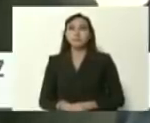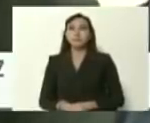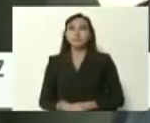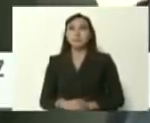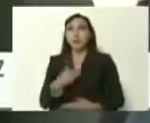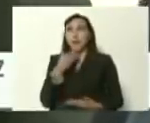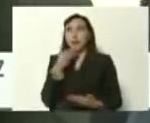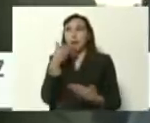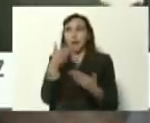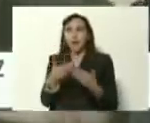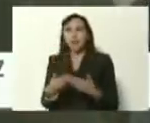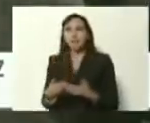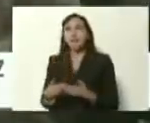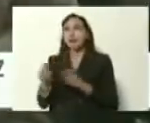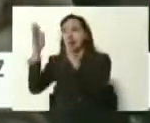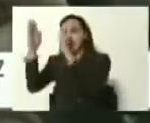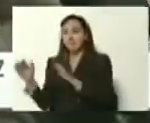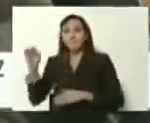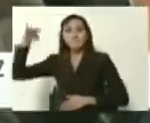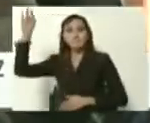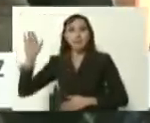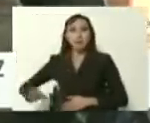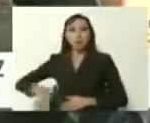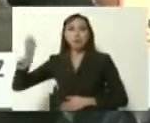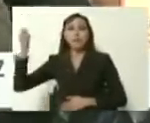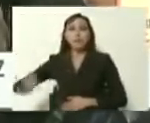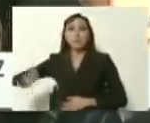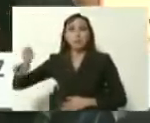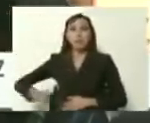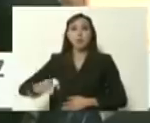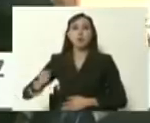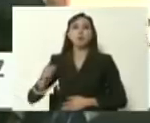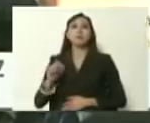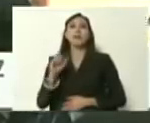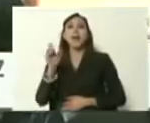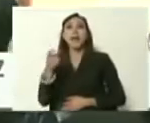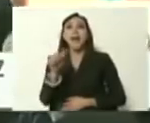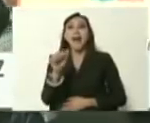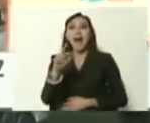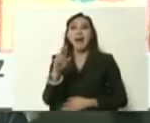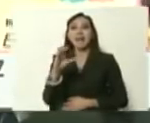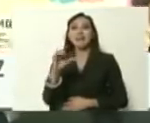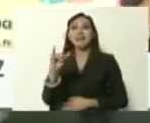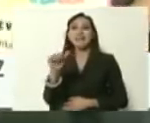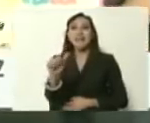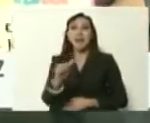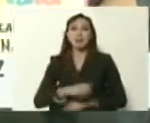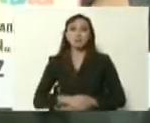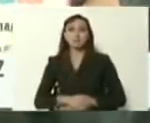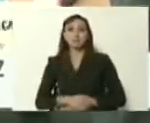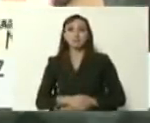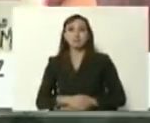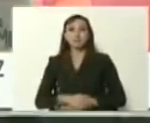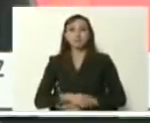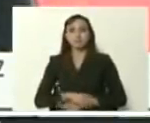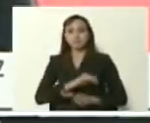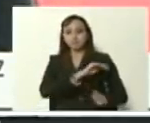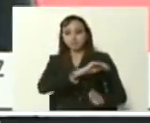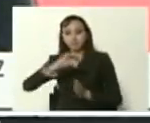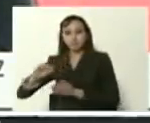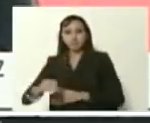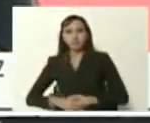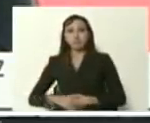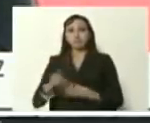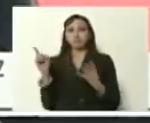Muchas gracias, pastor y diputado Moisés García. Dejo en el derecho de palabra